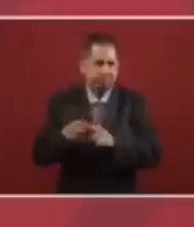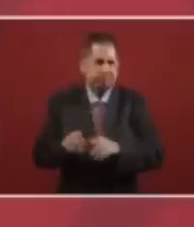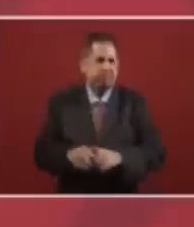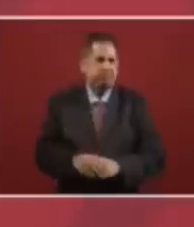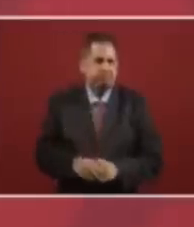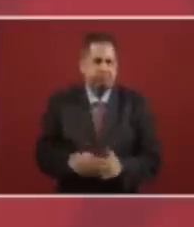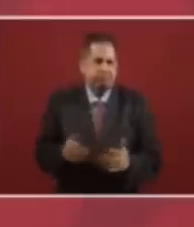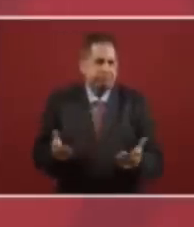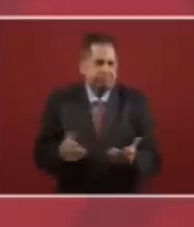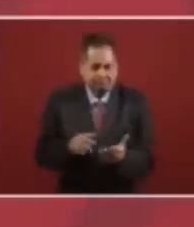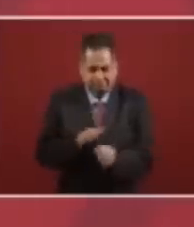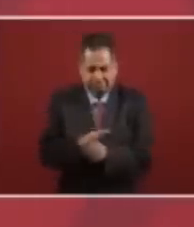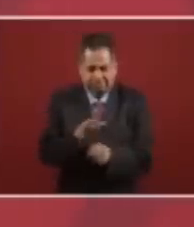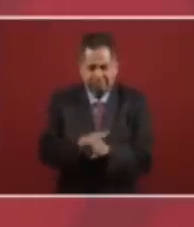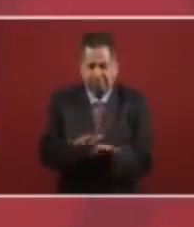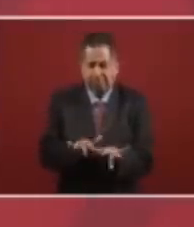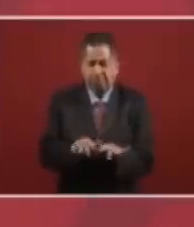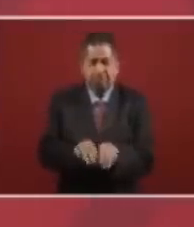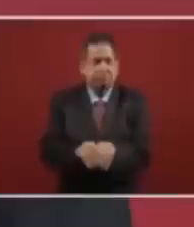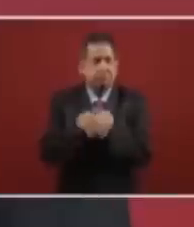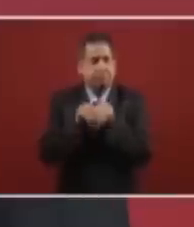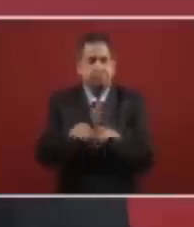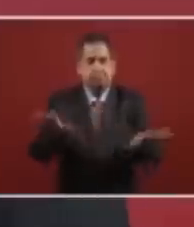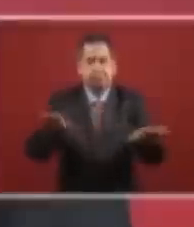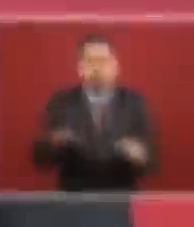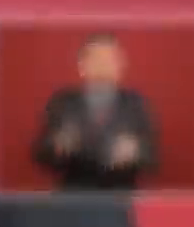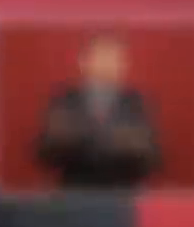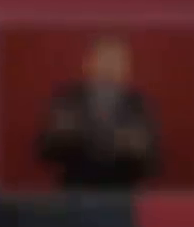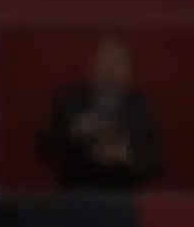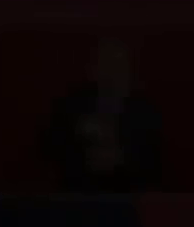¿Qué más le puedo pedir a la vida?